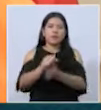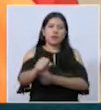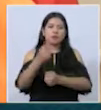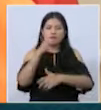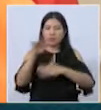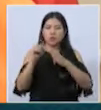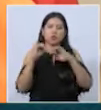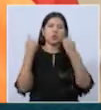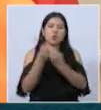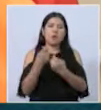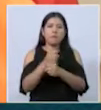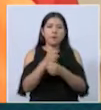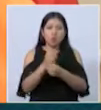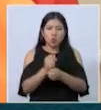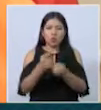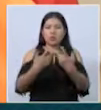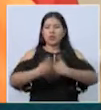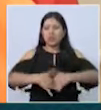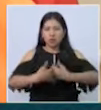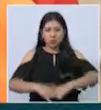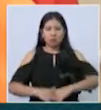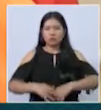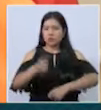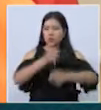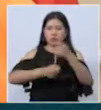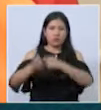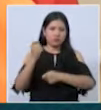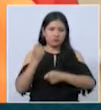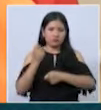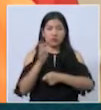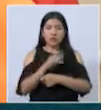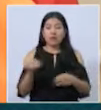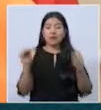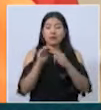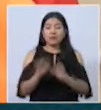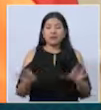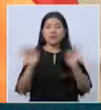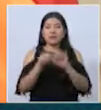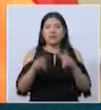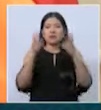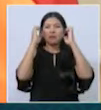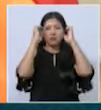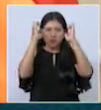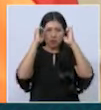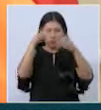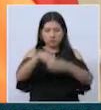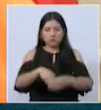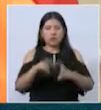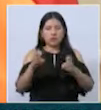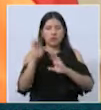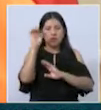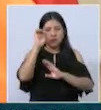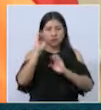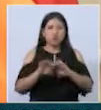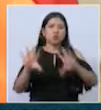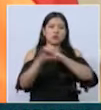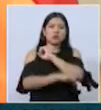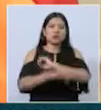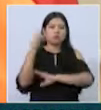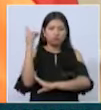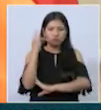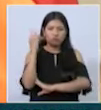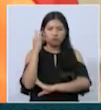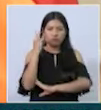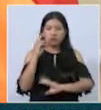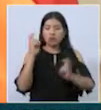industrial, gremial y, por supuesto, a la educación en nuestro Estado Plurinacional de Bolivia. En